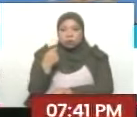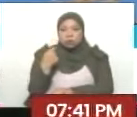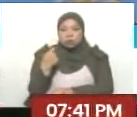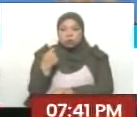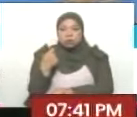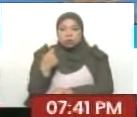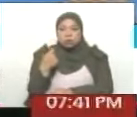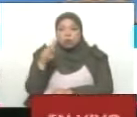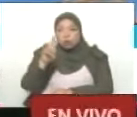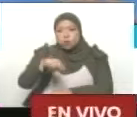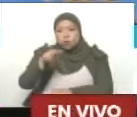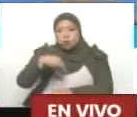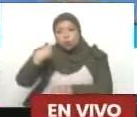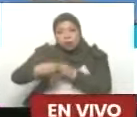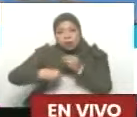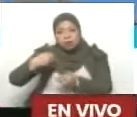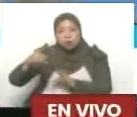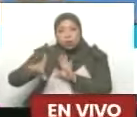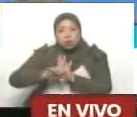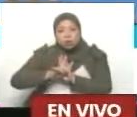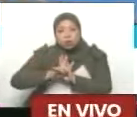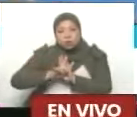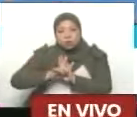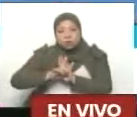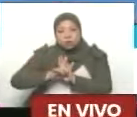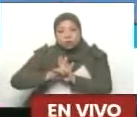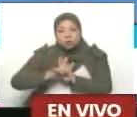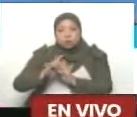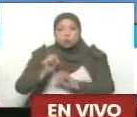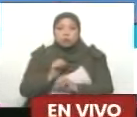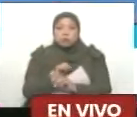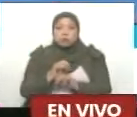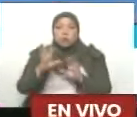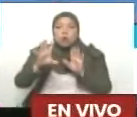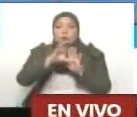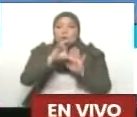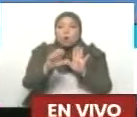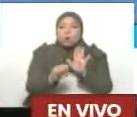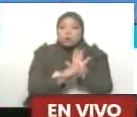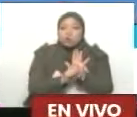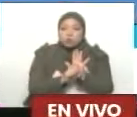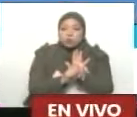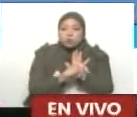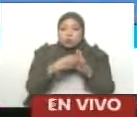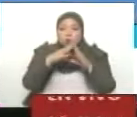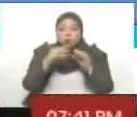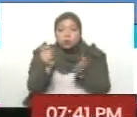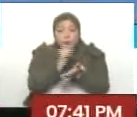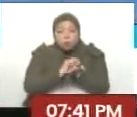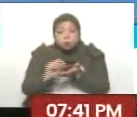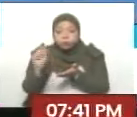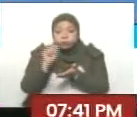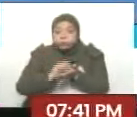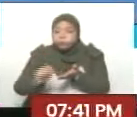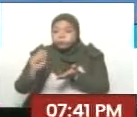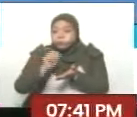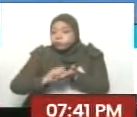deja de ser constituyente, pues, nadie nos quita lo bailado. Esa constitución la escribimos entre todos, la escribimos nosotros.